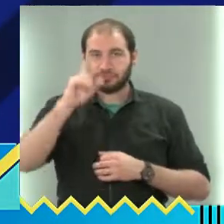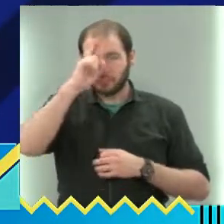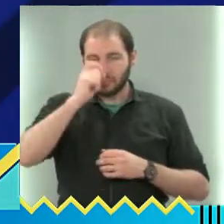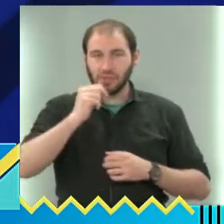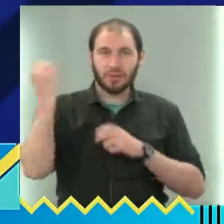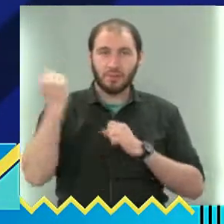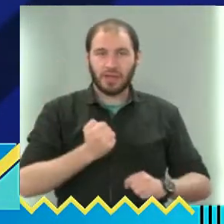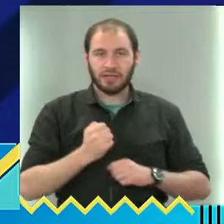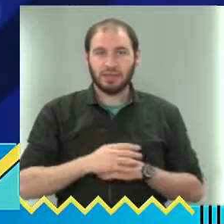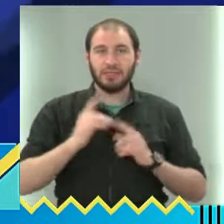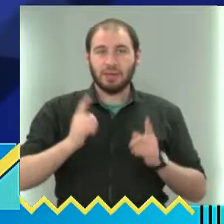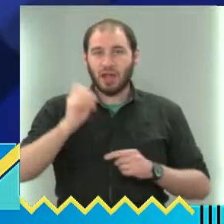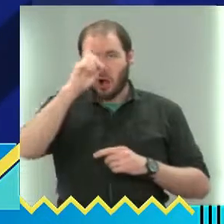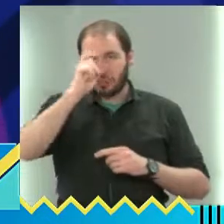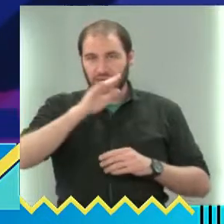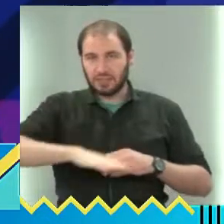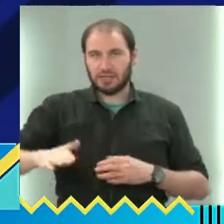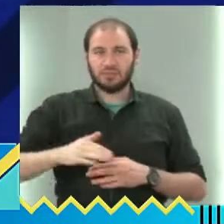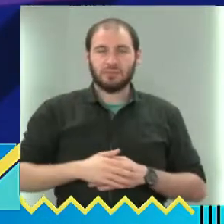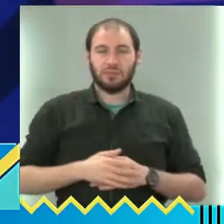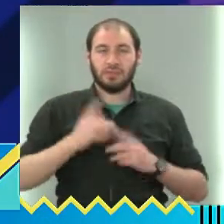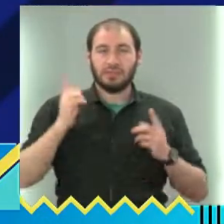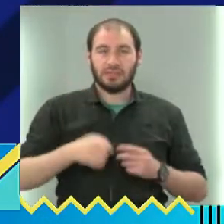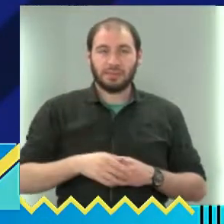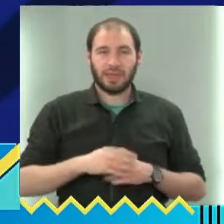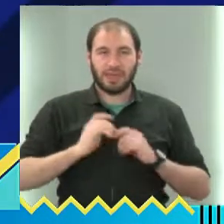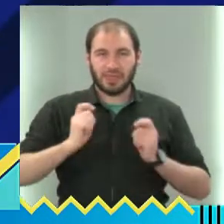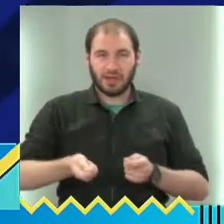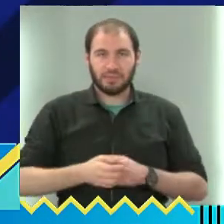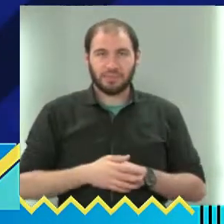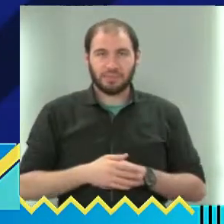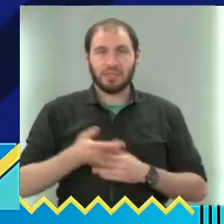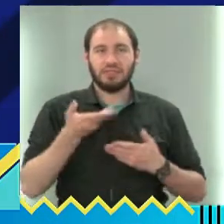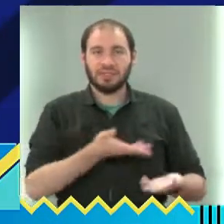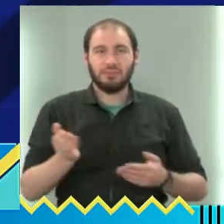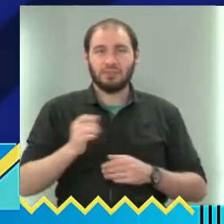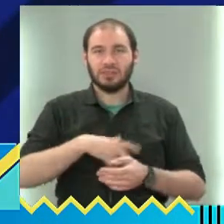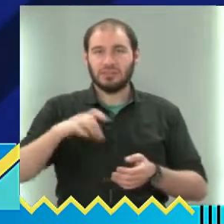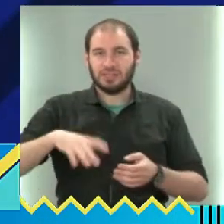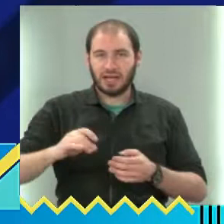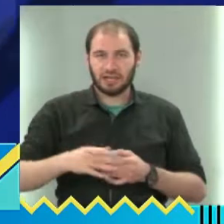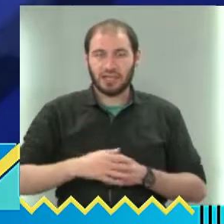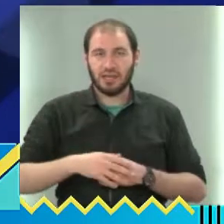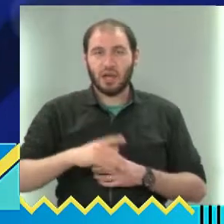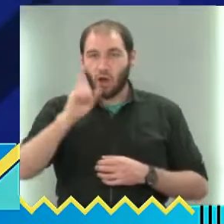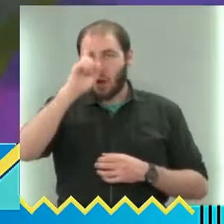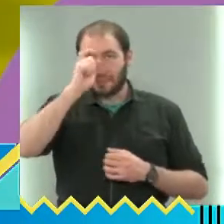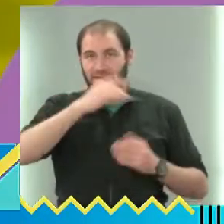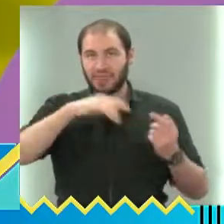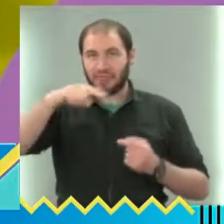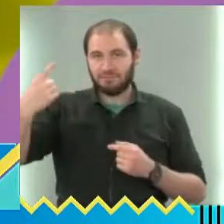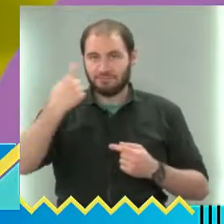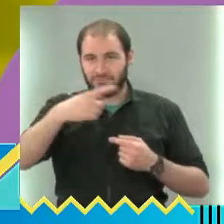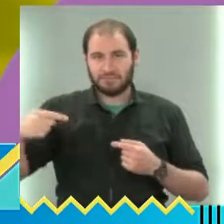Lago Mayore y en el Hospital Noti. También se puede donar sangre en los servicios de hemoterapia de los distintos hospitales que se